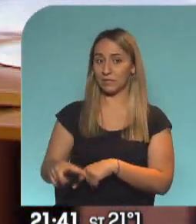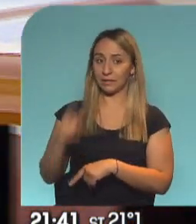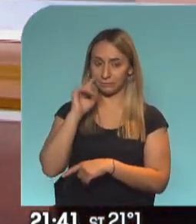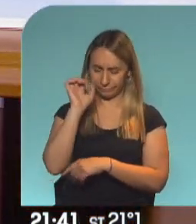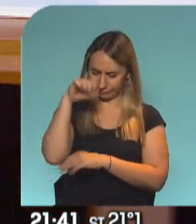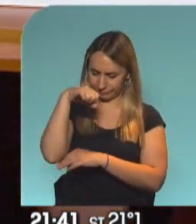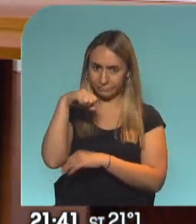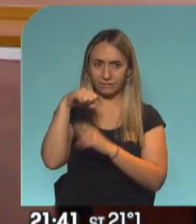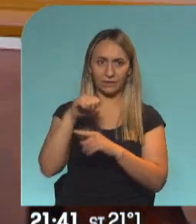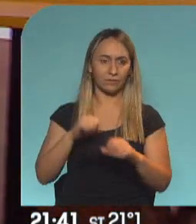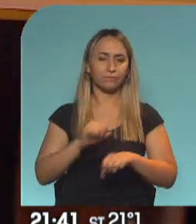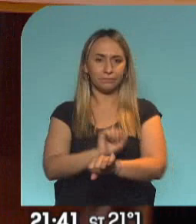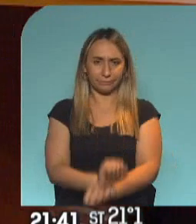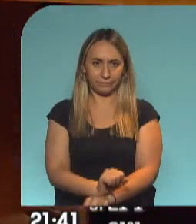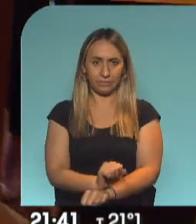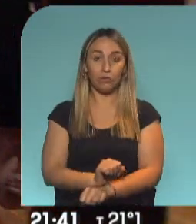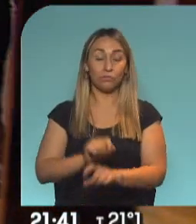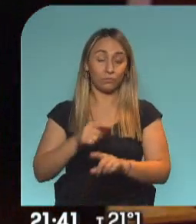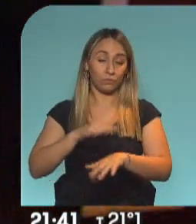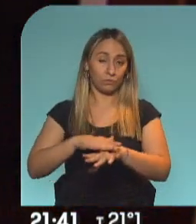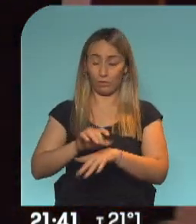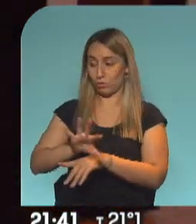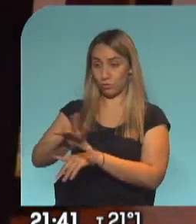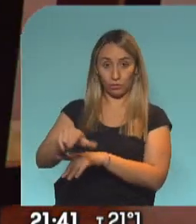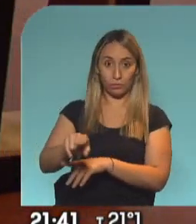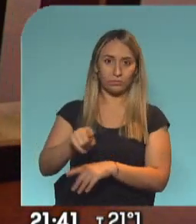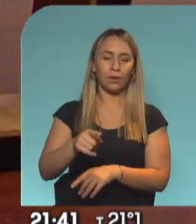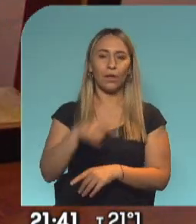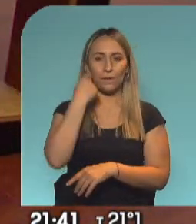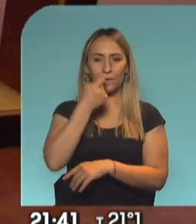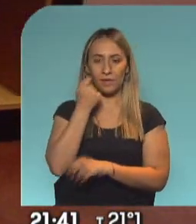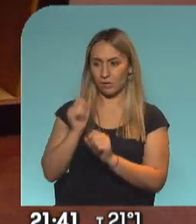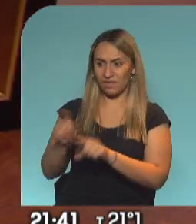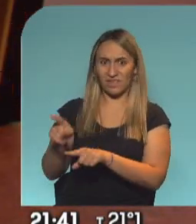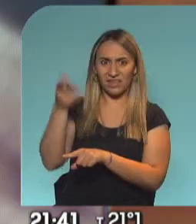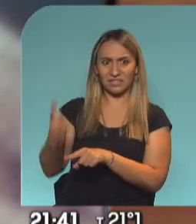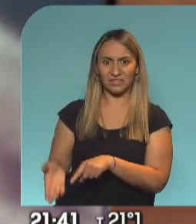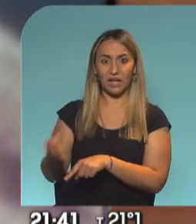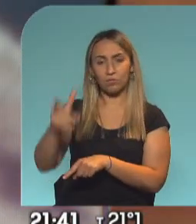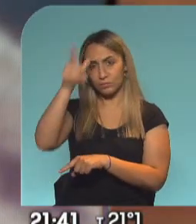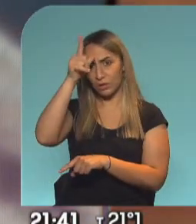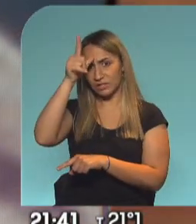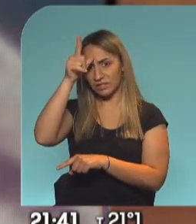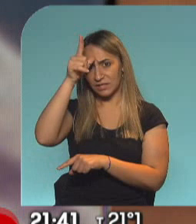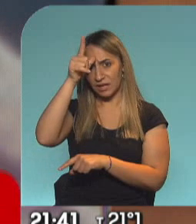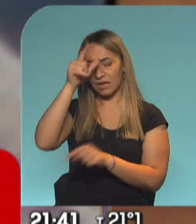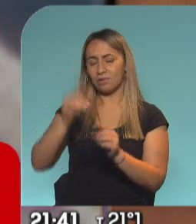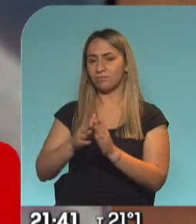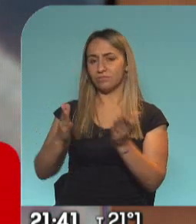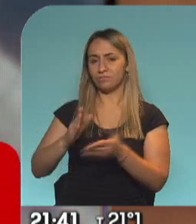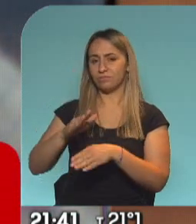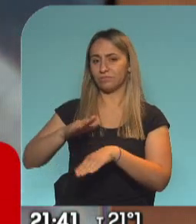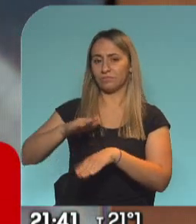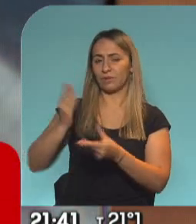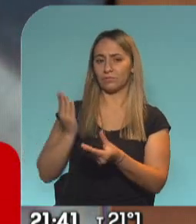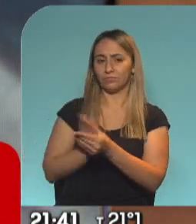y detenido por robo, viralizó videos íntimos de ella, que era policía, que le abrieron un sumario, pero que con la